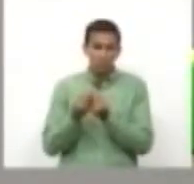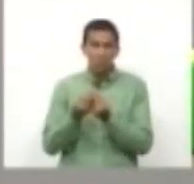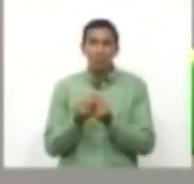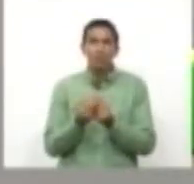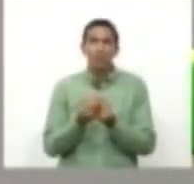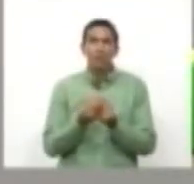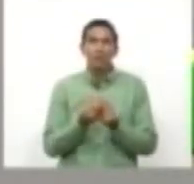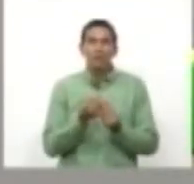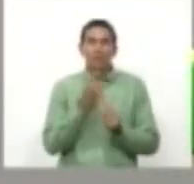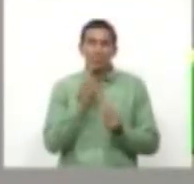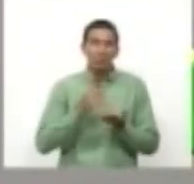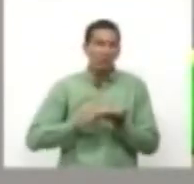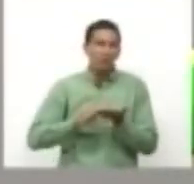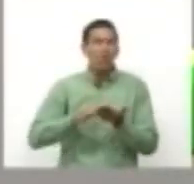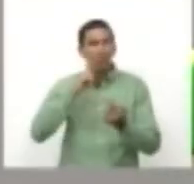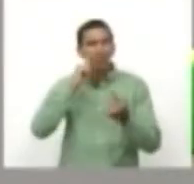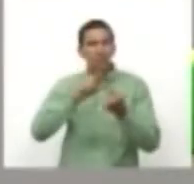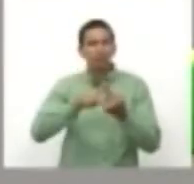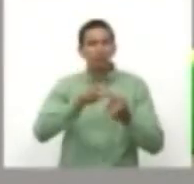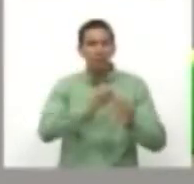en defensa de la paz.